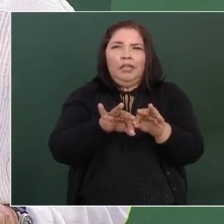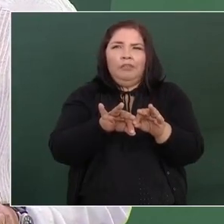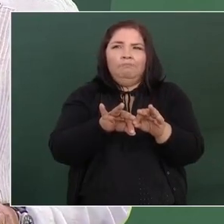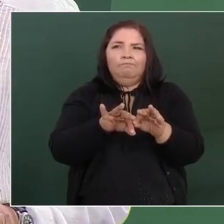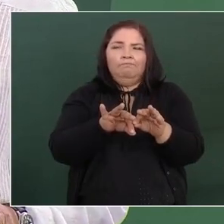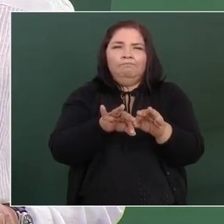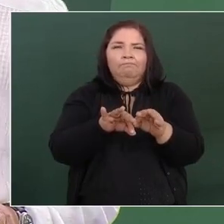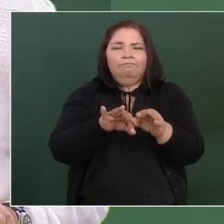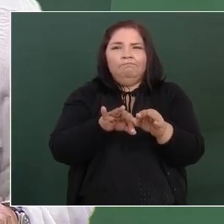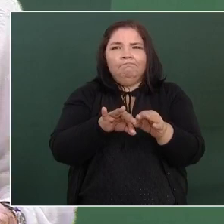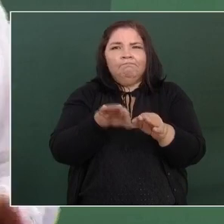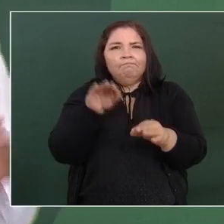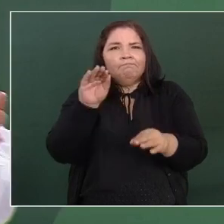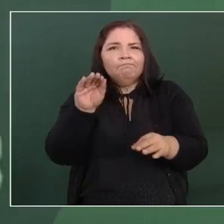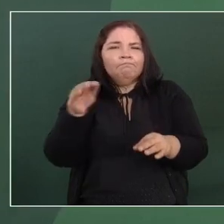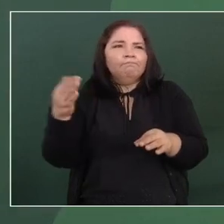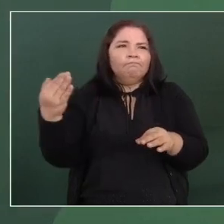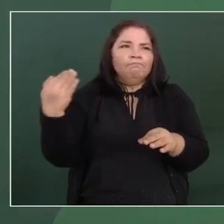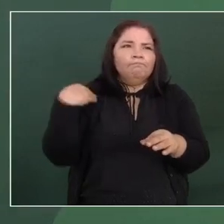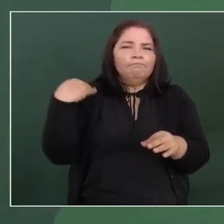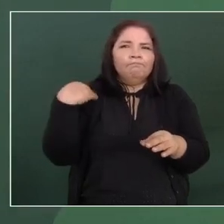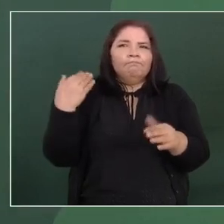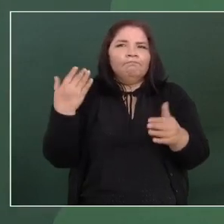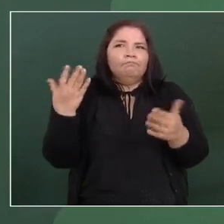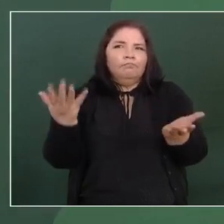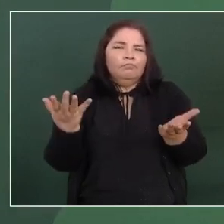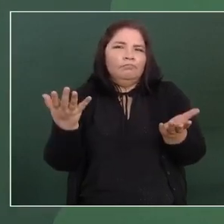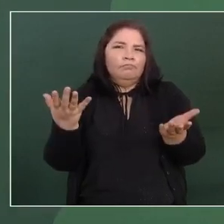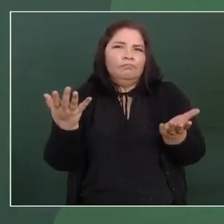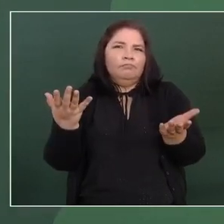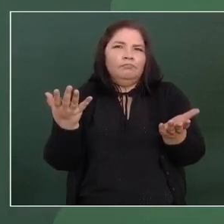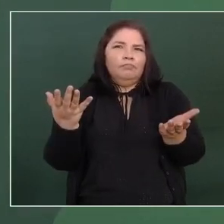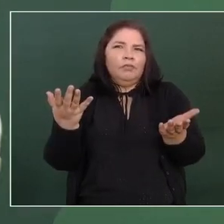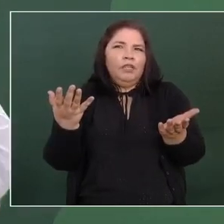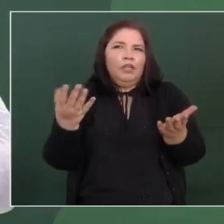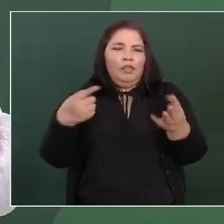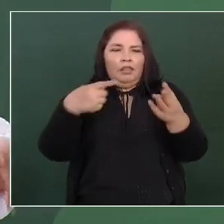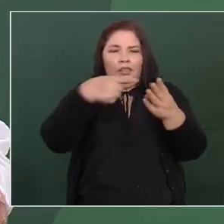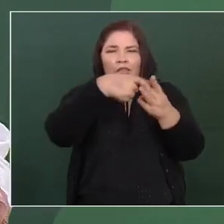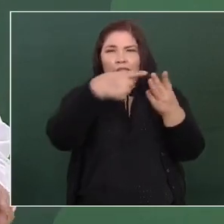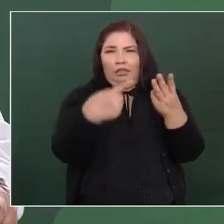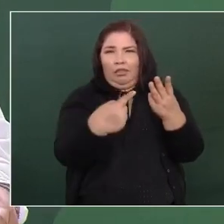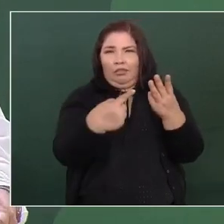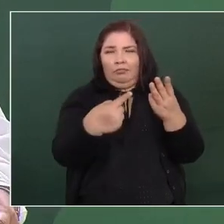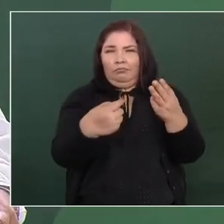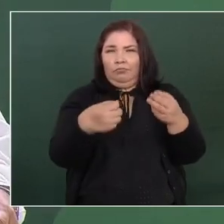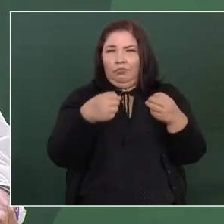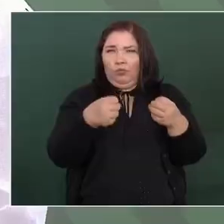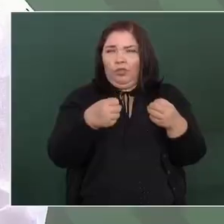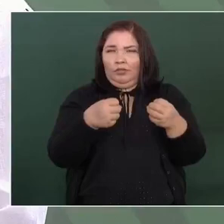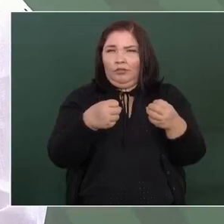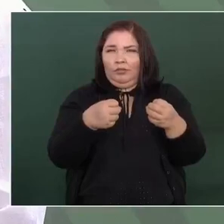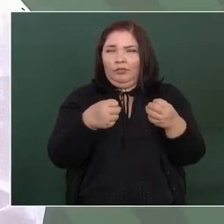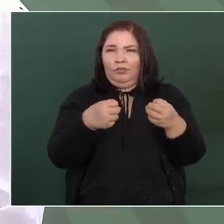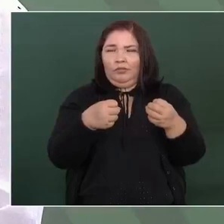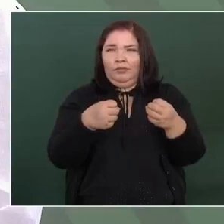insistir en que son tres poderes.